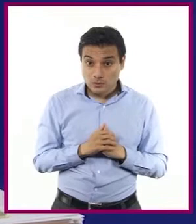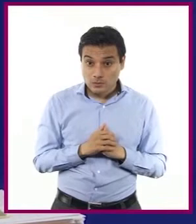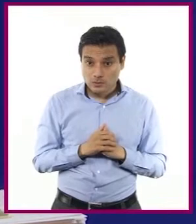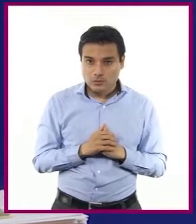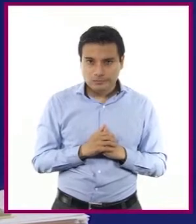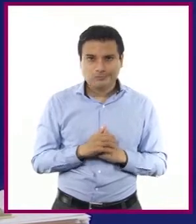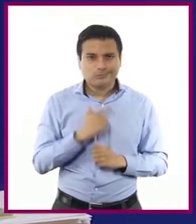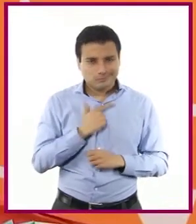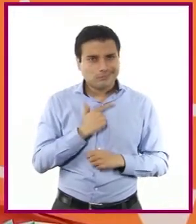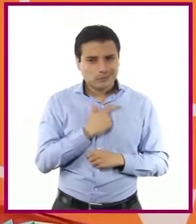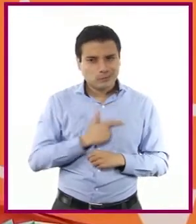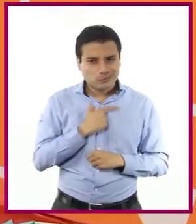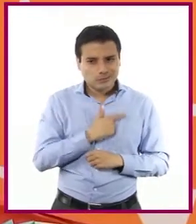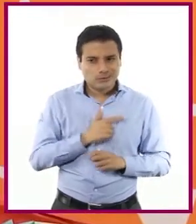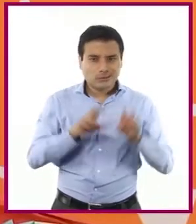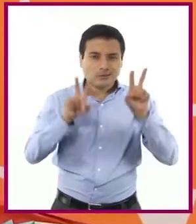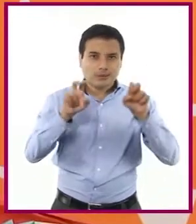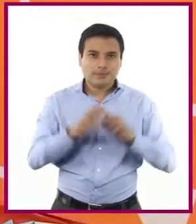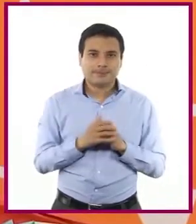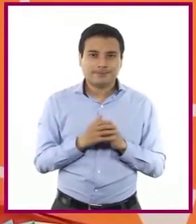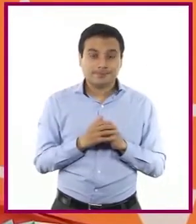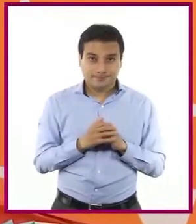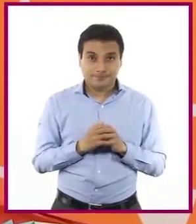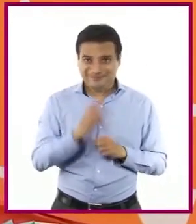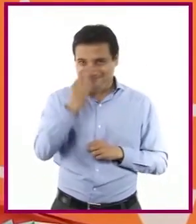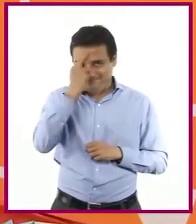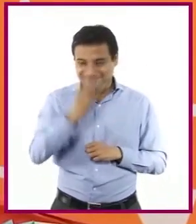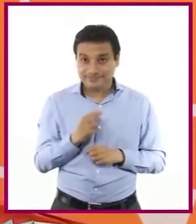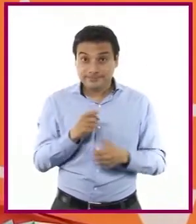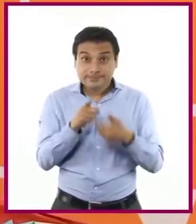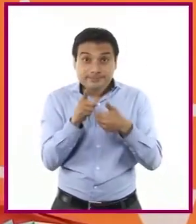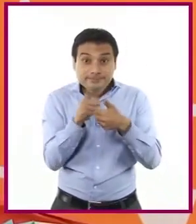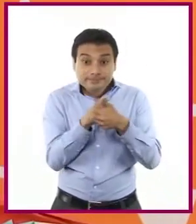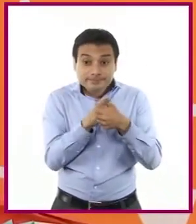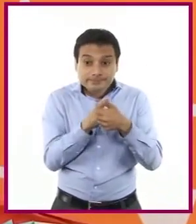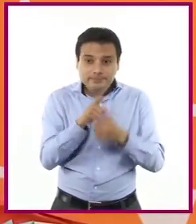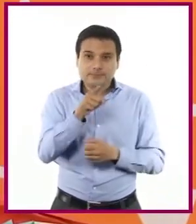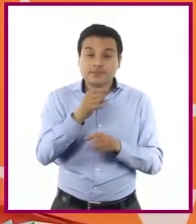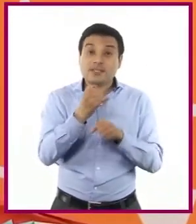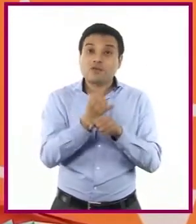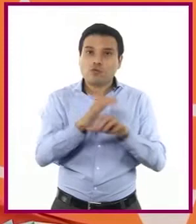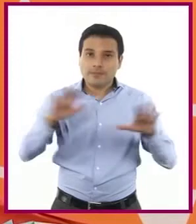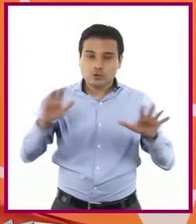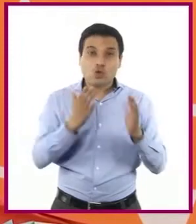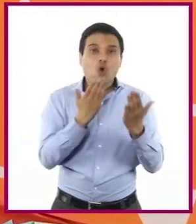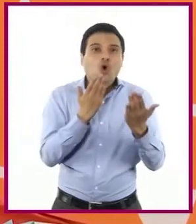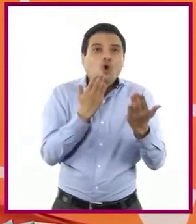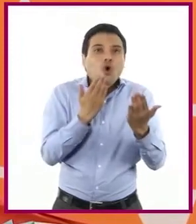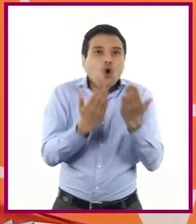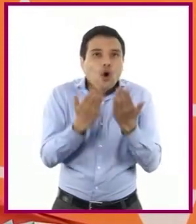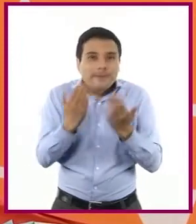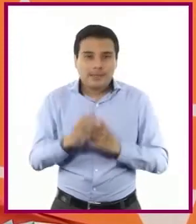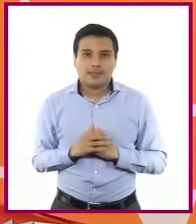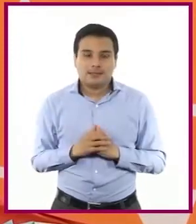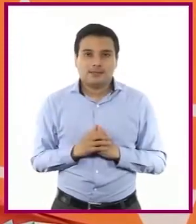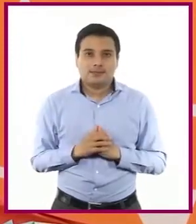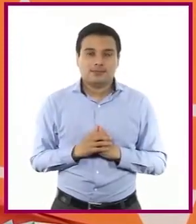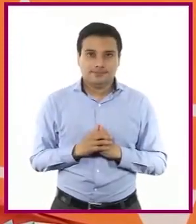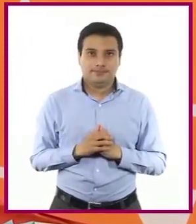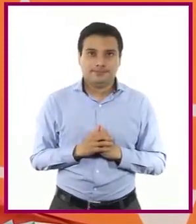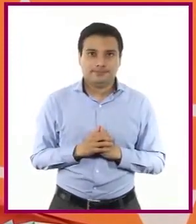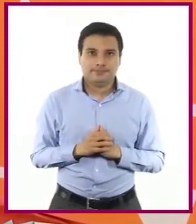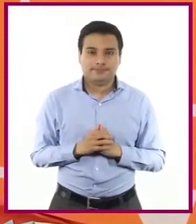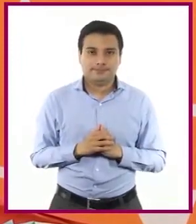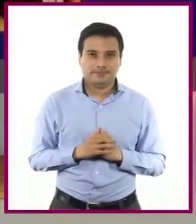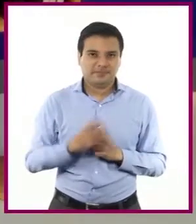me gusta el tema. El paso uno, como vimos, es comparar la información de las fuentes elegidas. Vamos